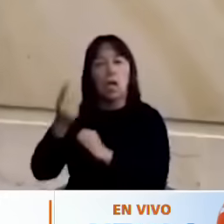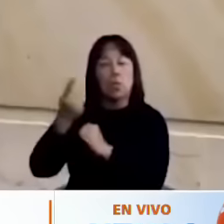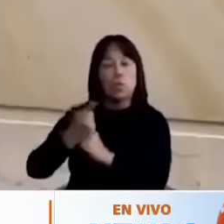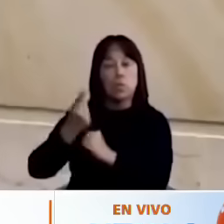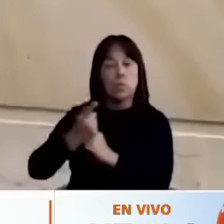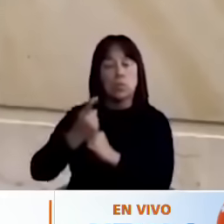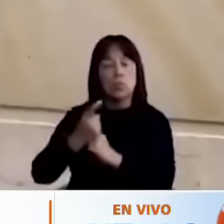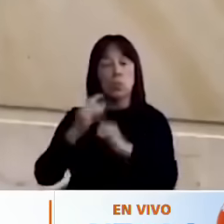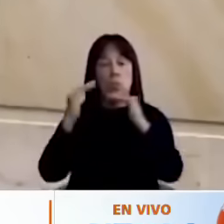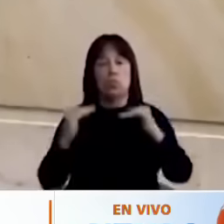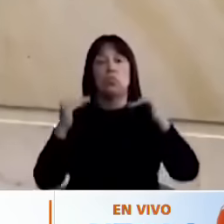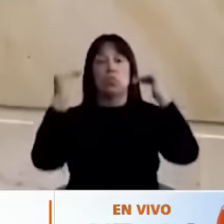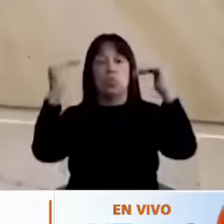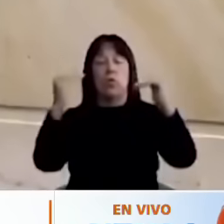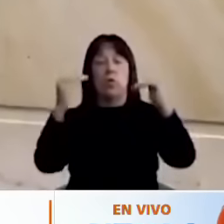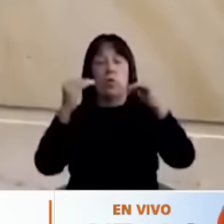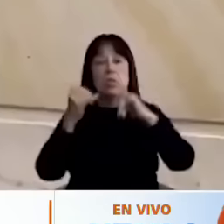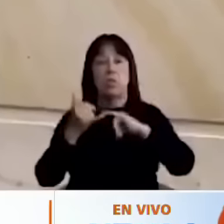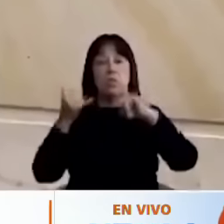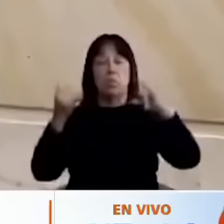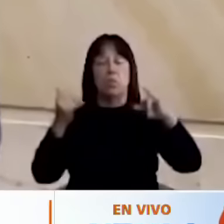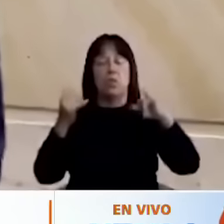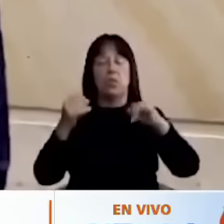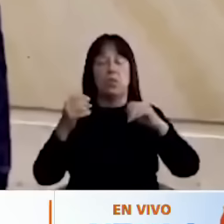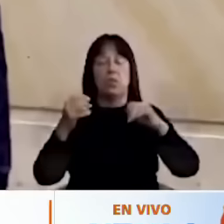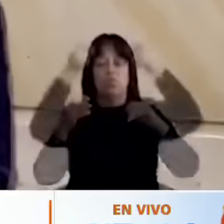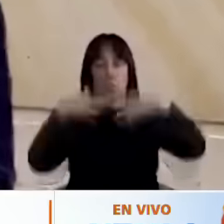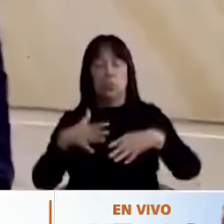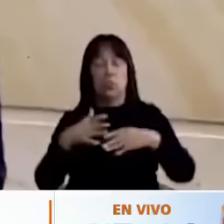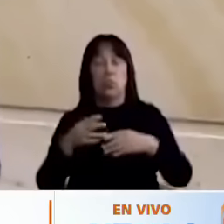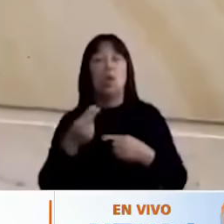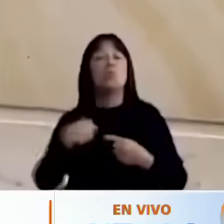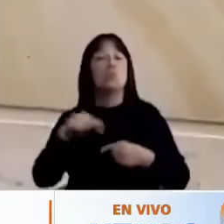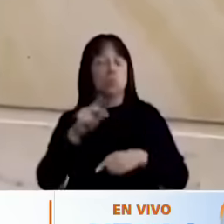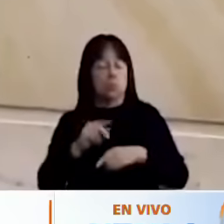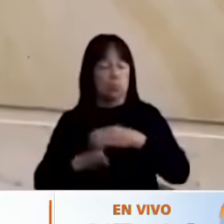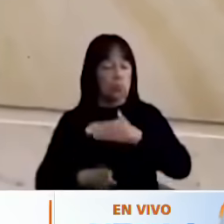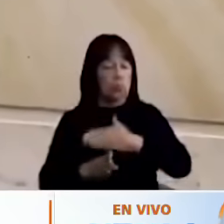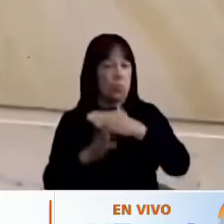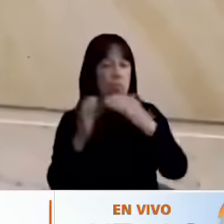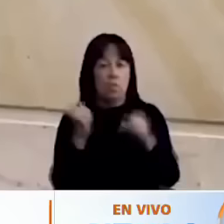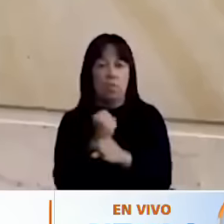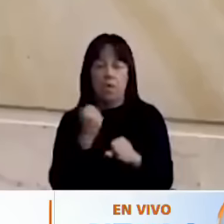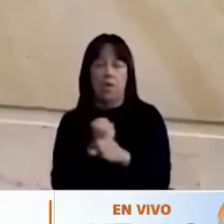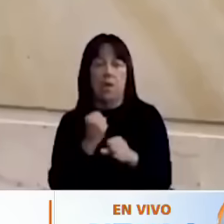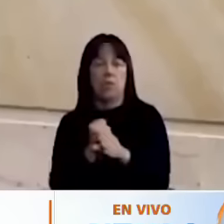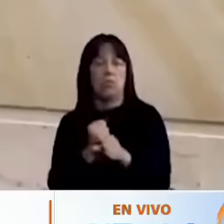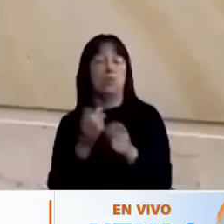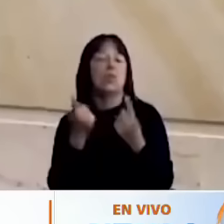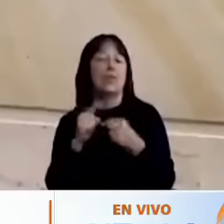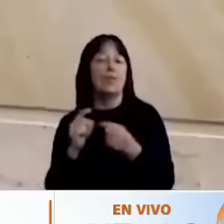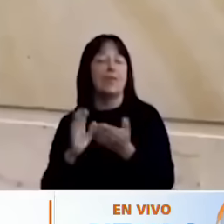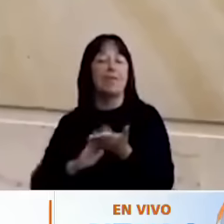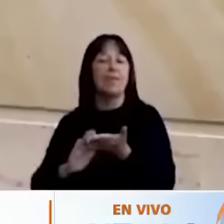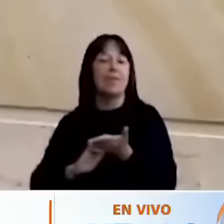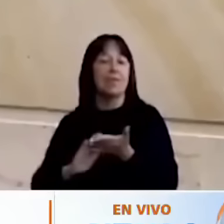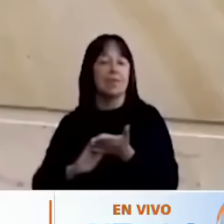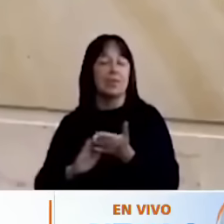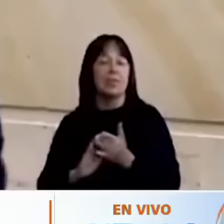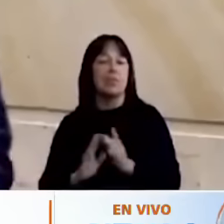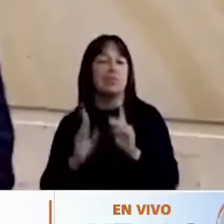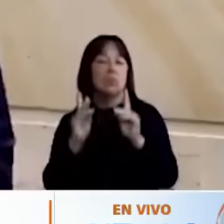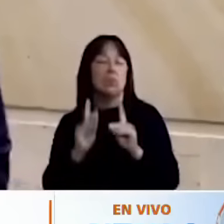soberanía y la independencia de los estados, y nosotros vamos a seguir trabajando, y es algo que tienen que resolver venezolanos y venezolanas, pero hay